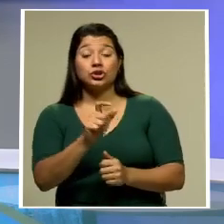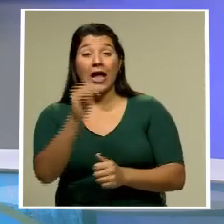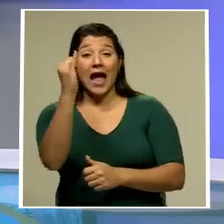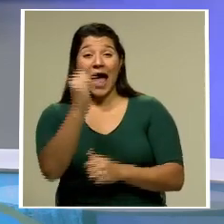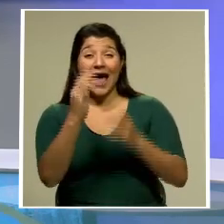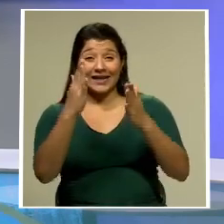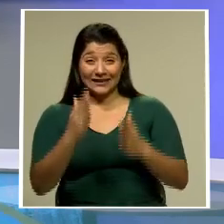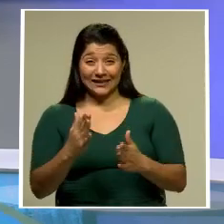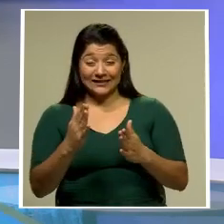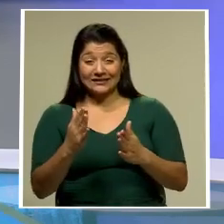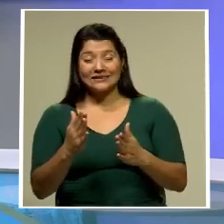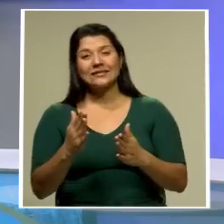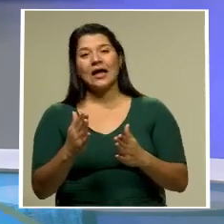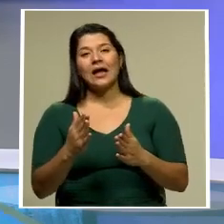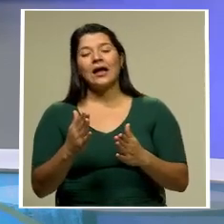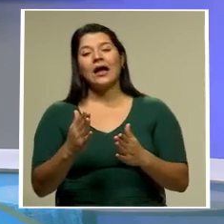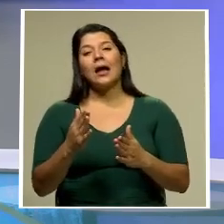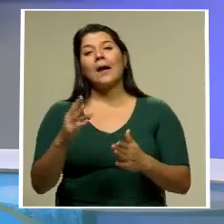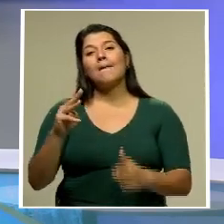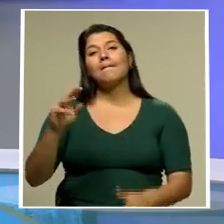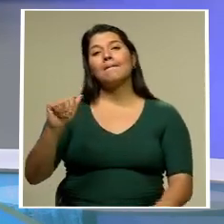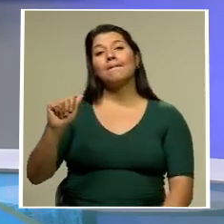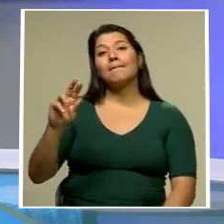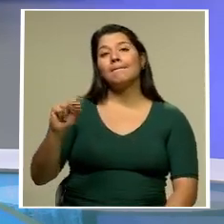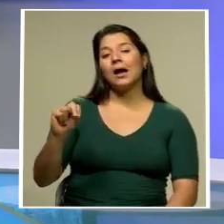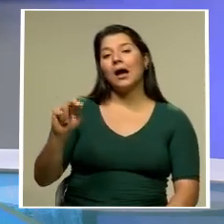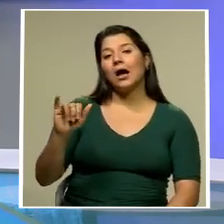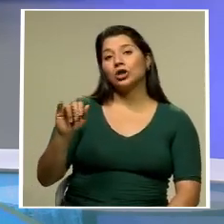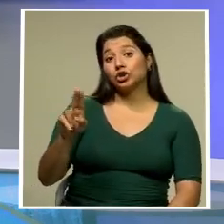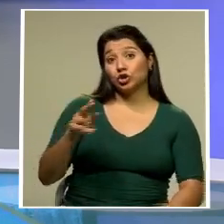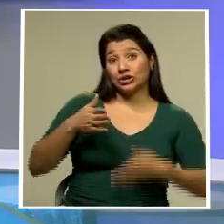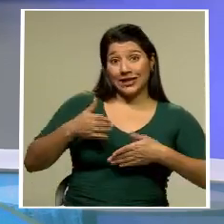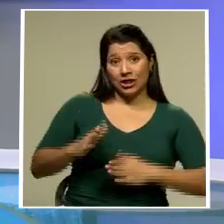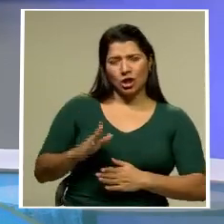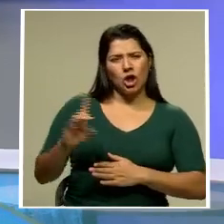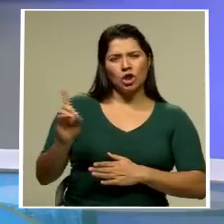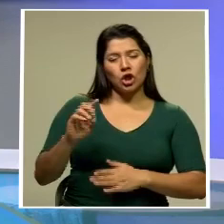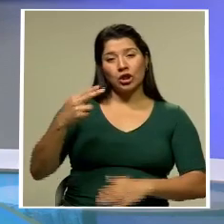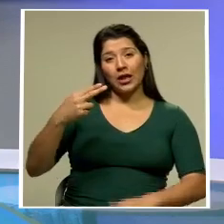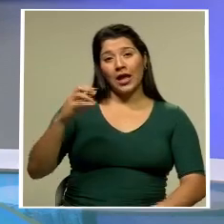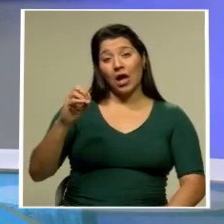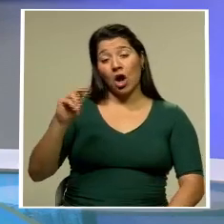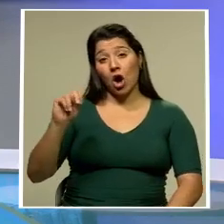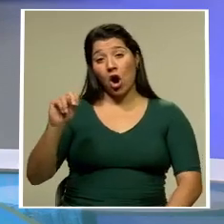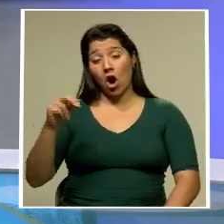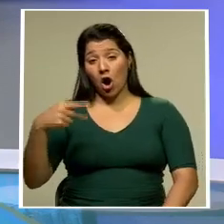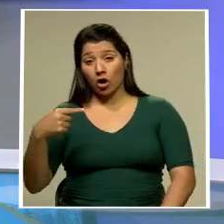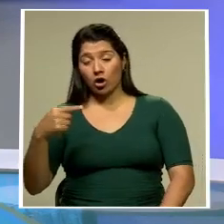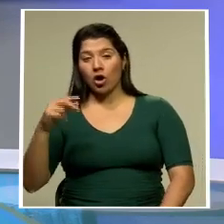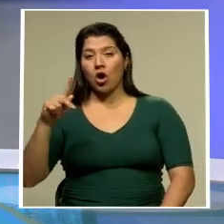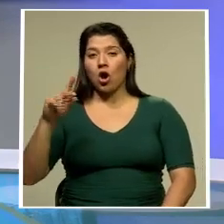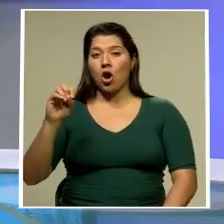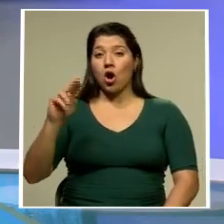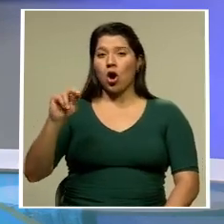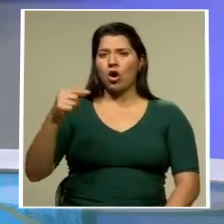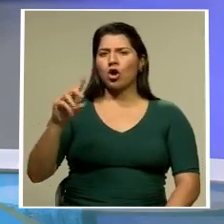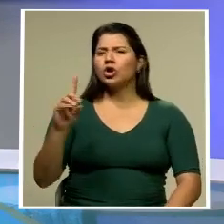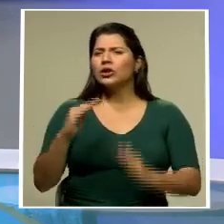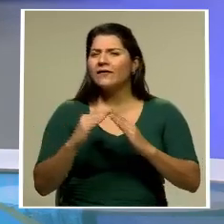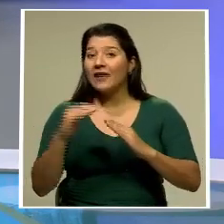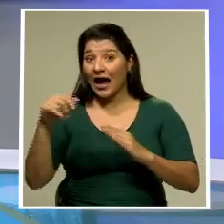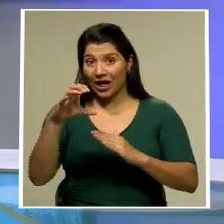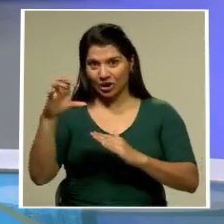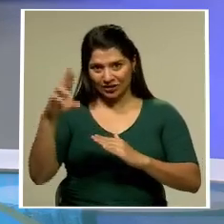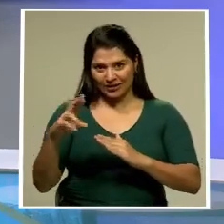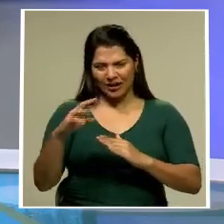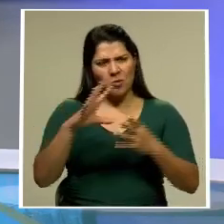artista multidisciplinaria Manju, quien nació en Hong Kong y vive en Costa Rica. Vamos a hablar de su viaje